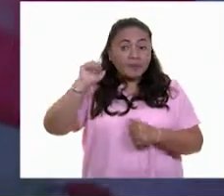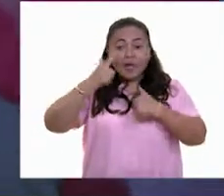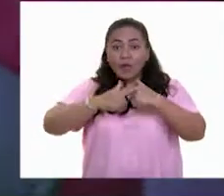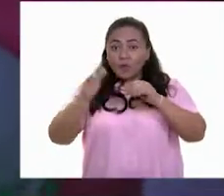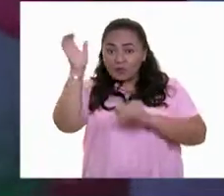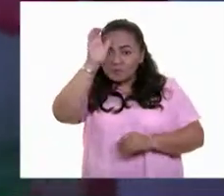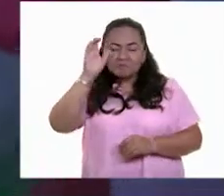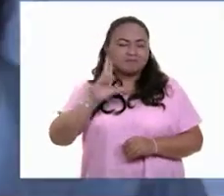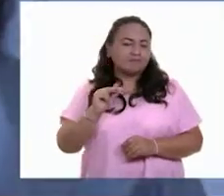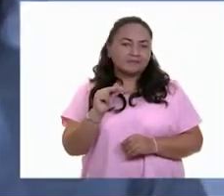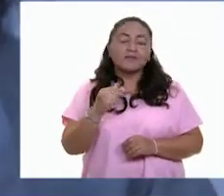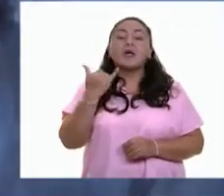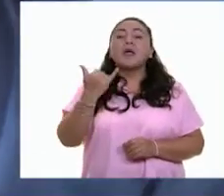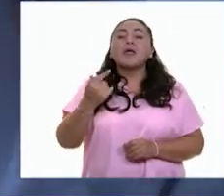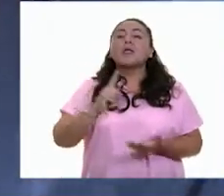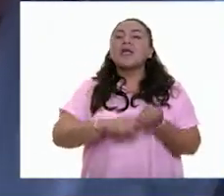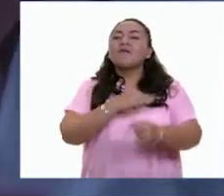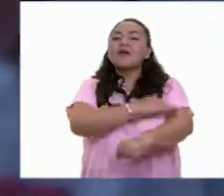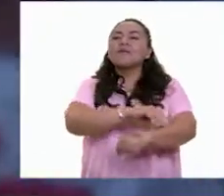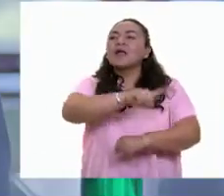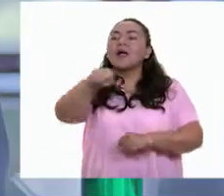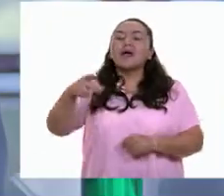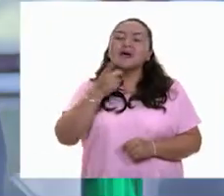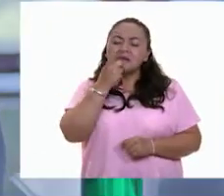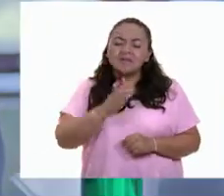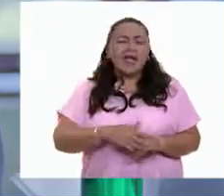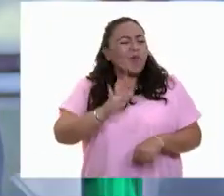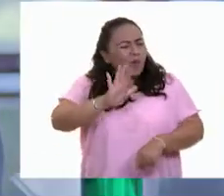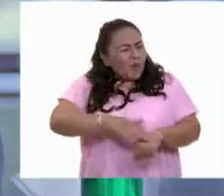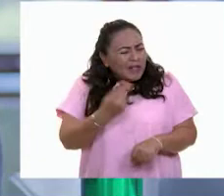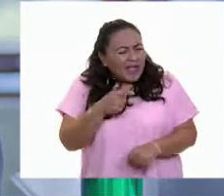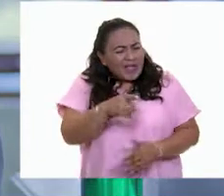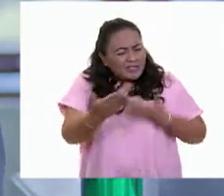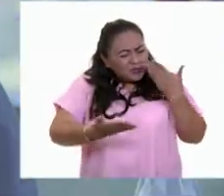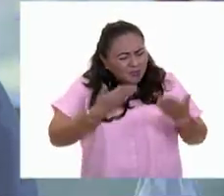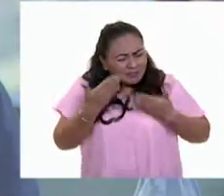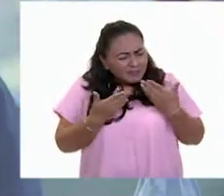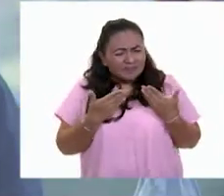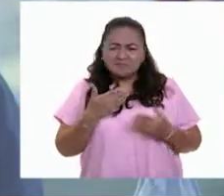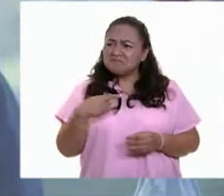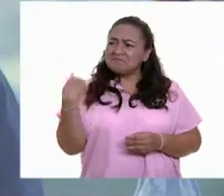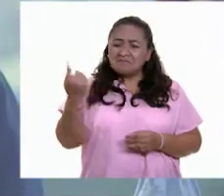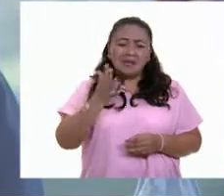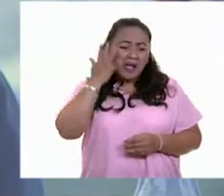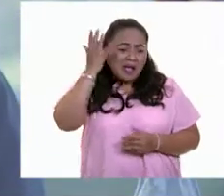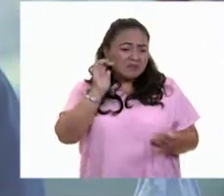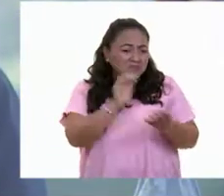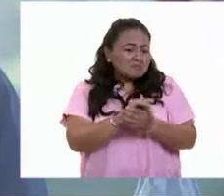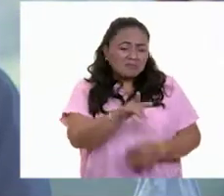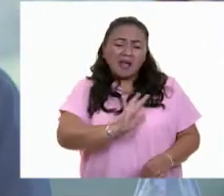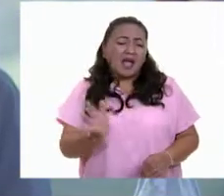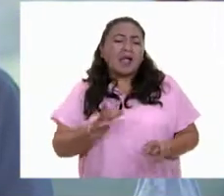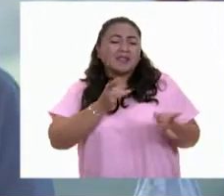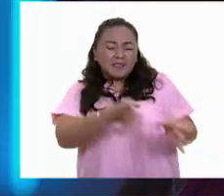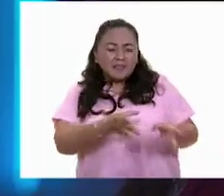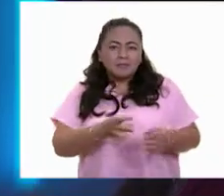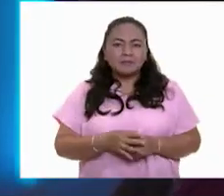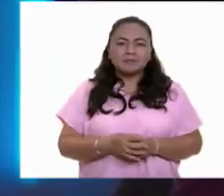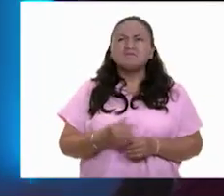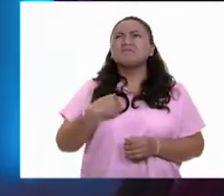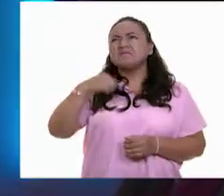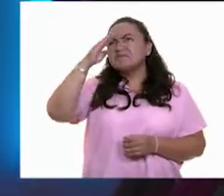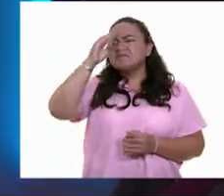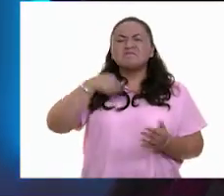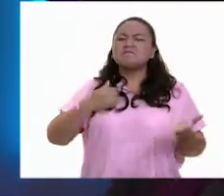alguna ciencia y nunca faltó el familiar que me dijera, ¿por qué estudias eso? Nadie se va a querer casar contigo.